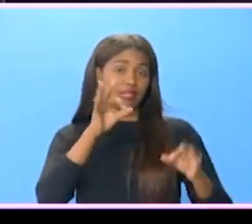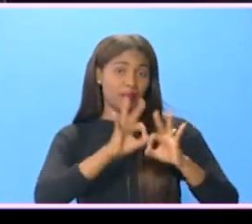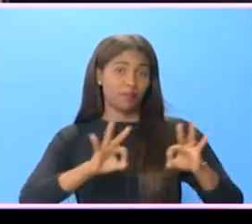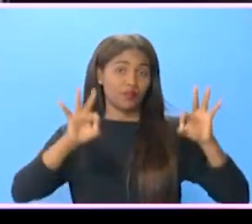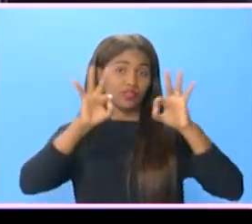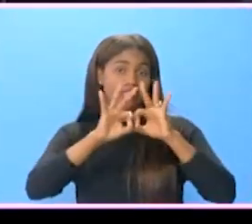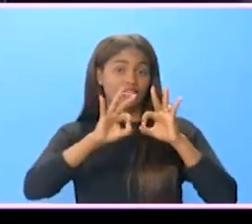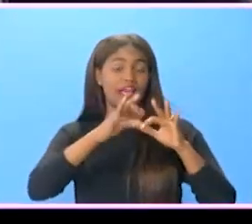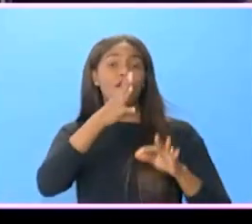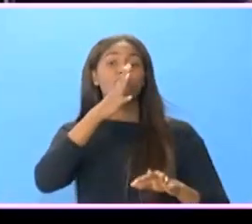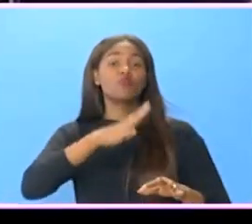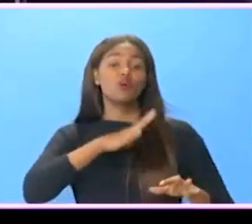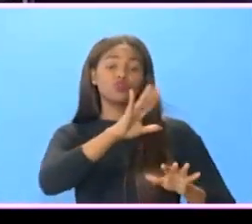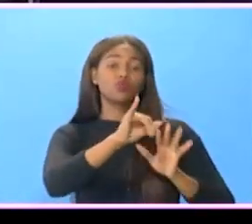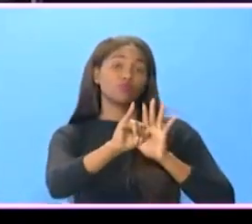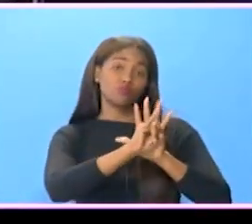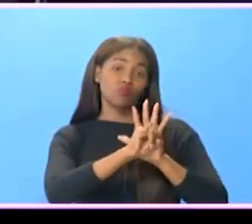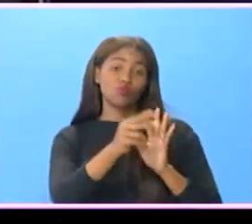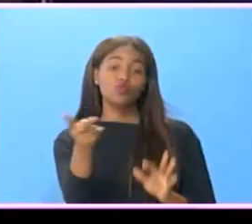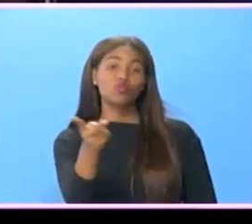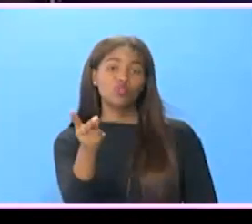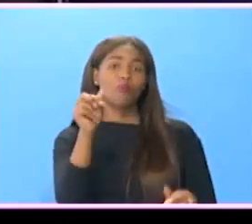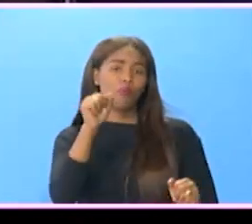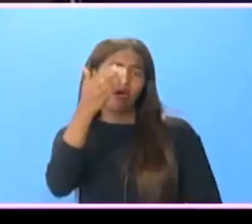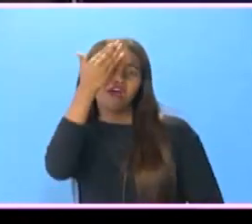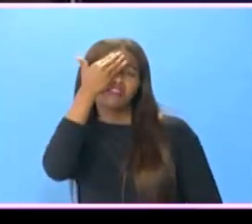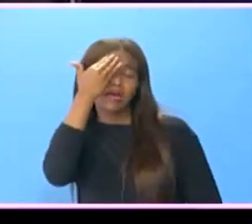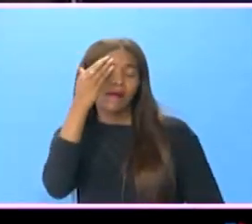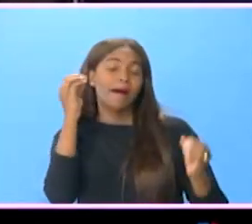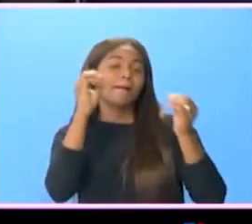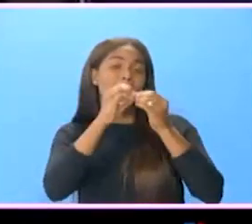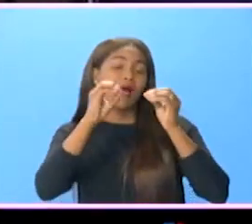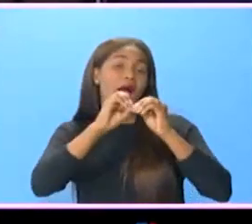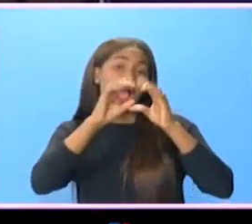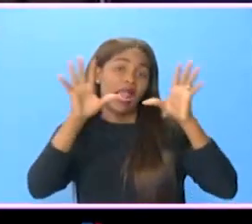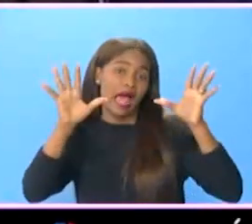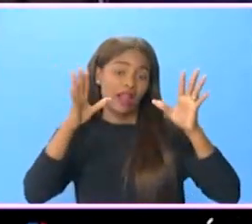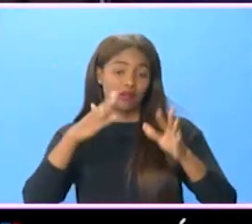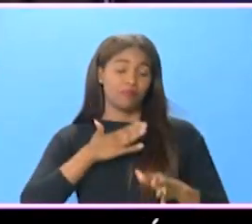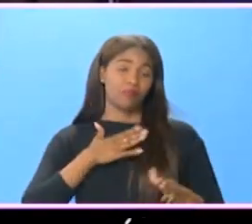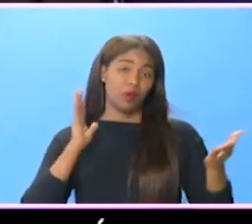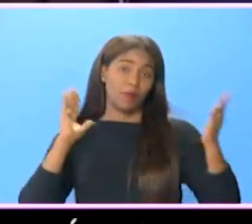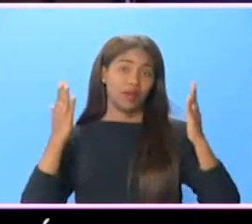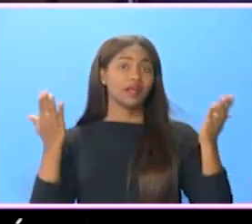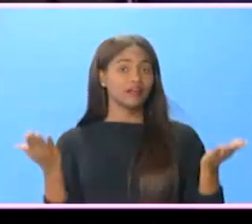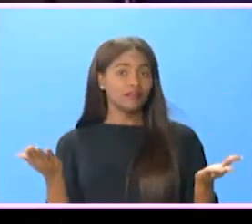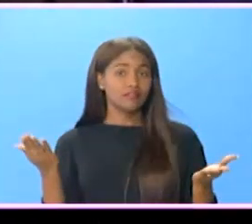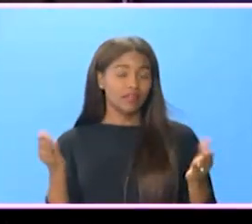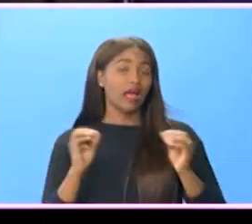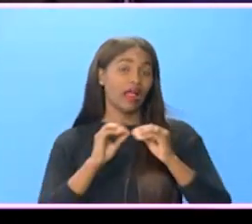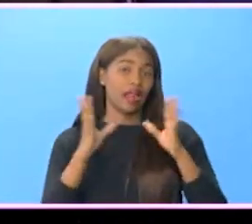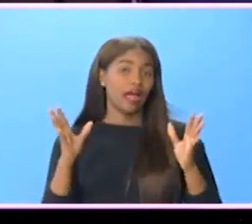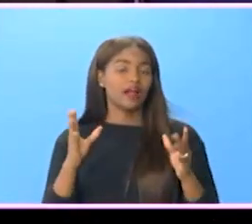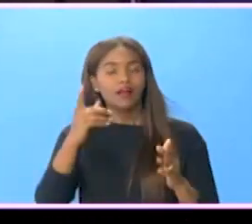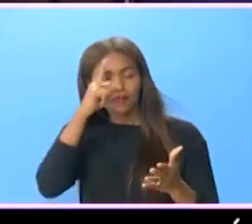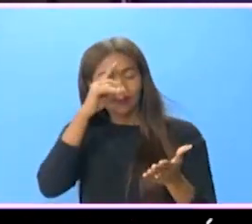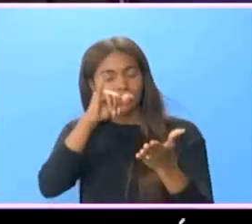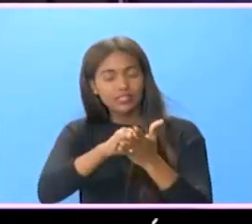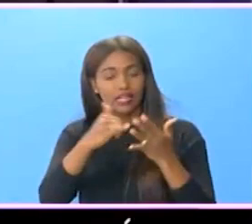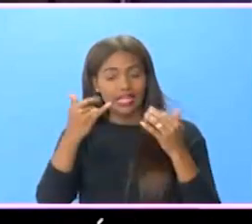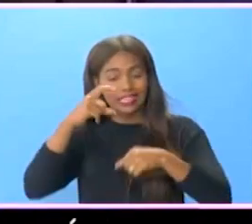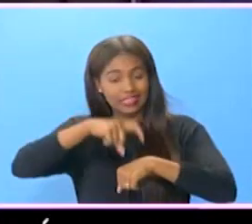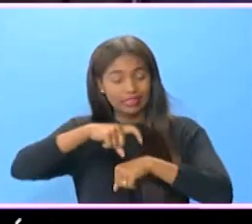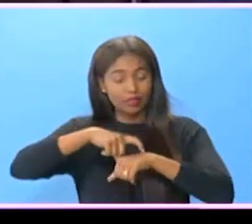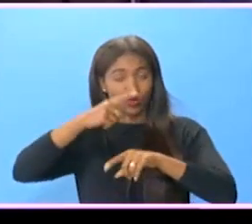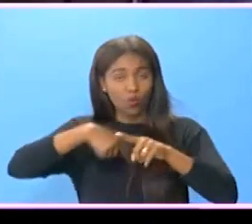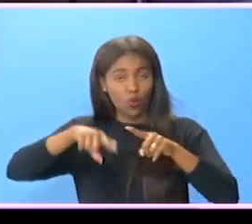en la feminidad de la mujer. Ustedes dos pudiesen entenderme muchísimo más que yo mismo, ¿no? Claro. Por lo tanto, en el momento